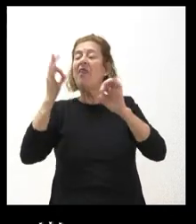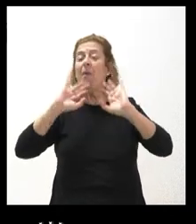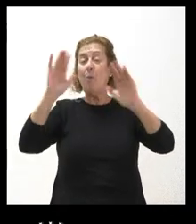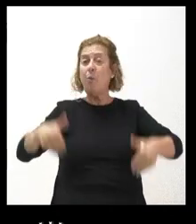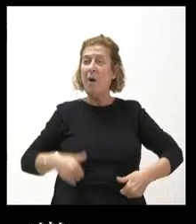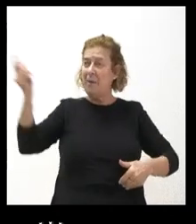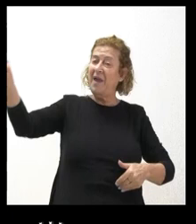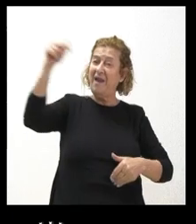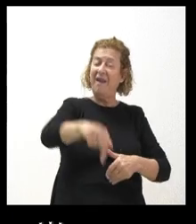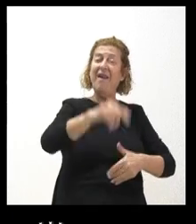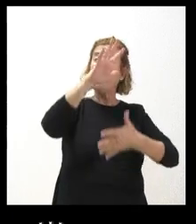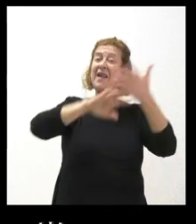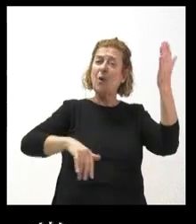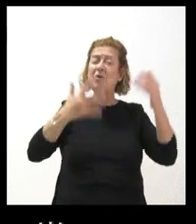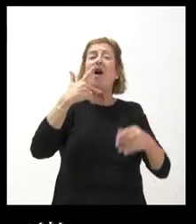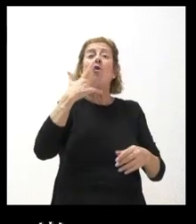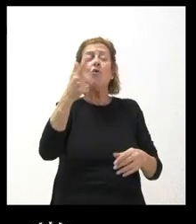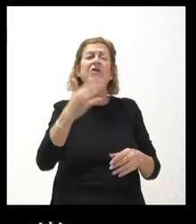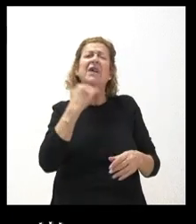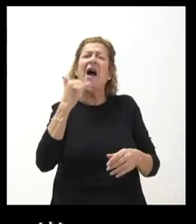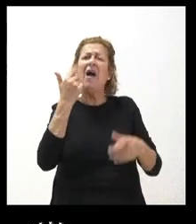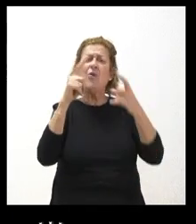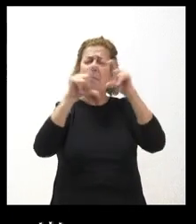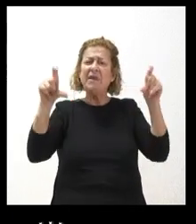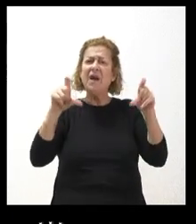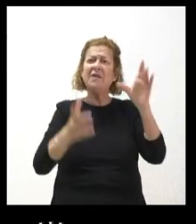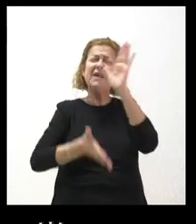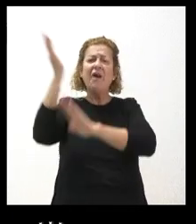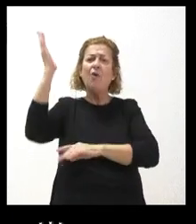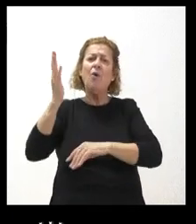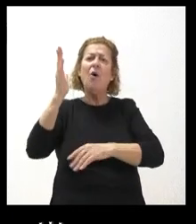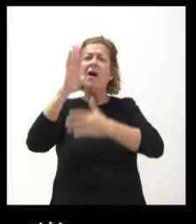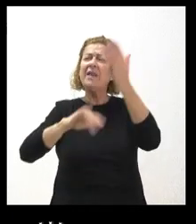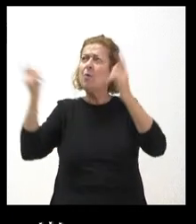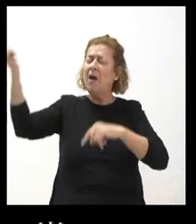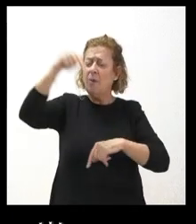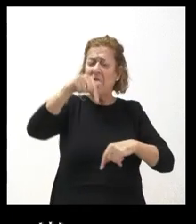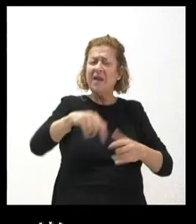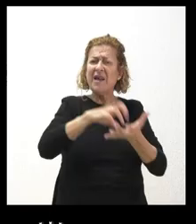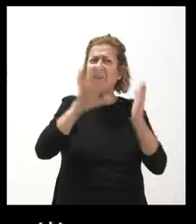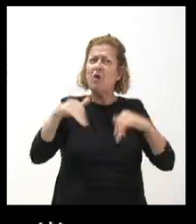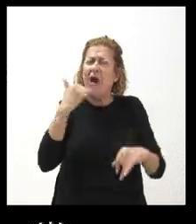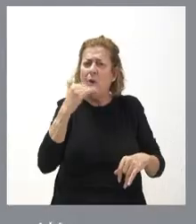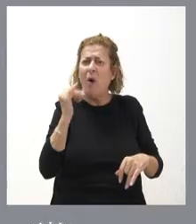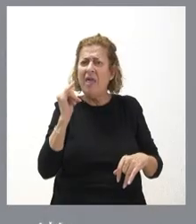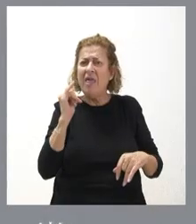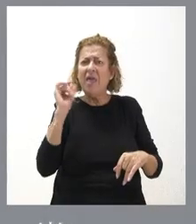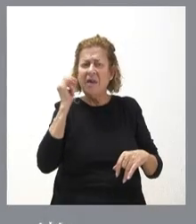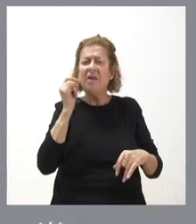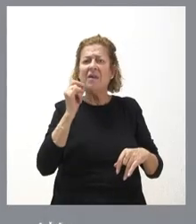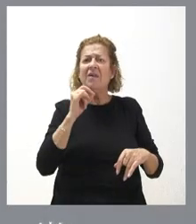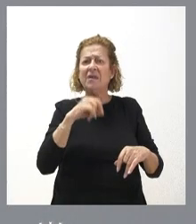eh conoce el caso de alguna empresa que se fue de Cataluña y que que se ubicó aquí en Castilla y León hay algún caso que conozca sí son